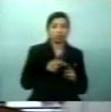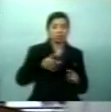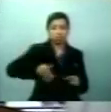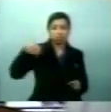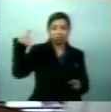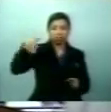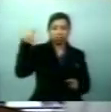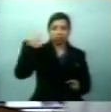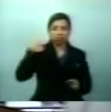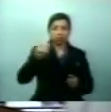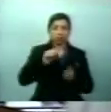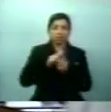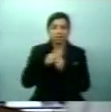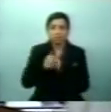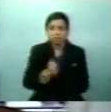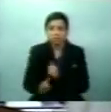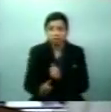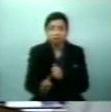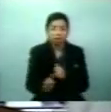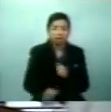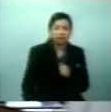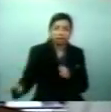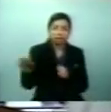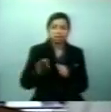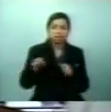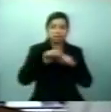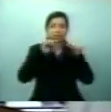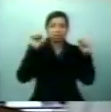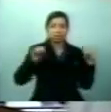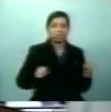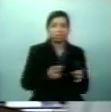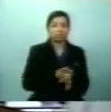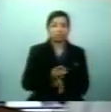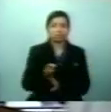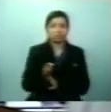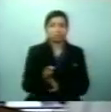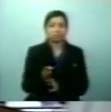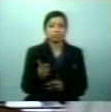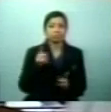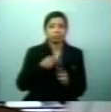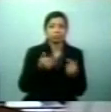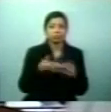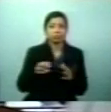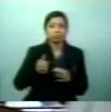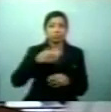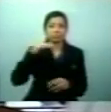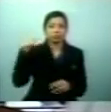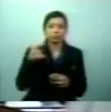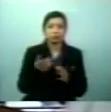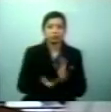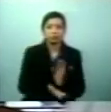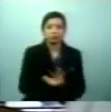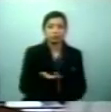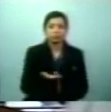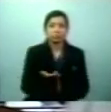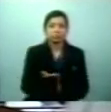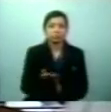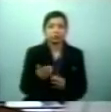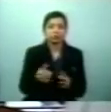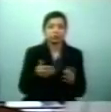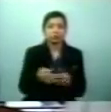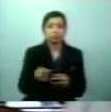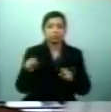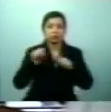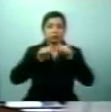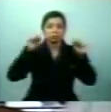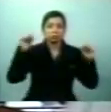educación avanzada, a sistemas de formación profesional a la altura de los países desarrollados, a sistemas de